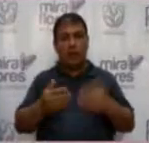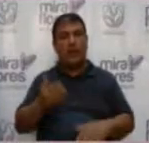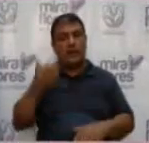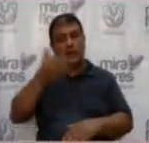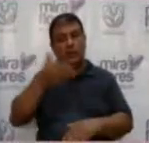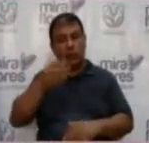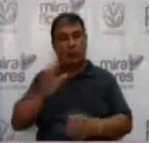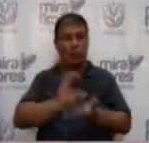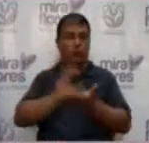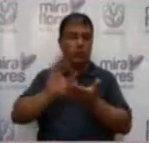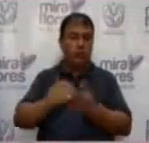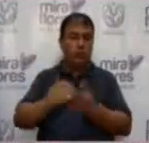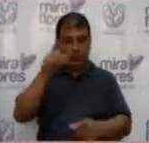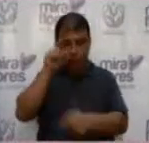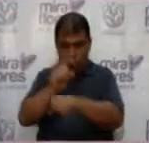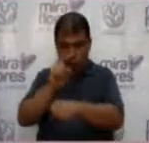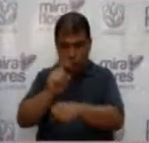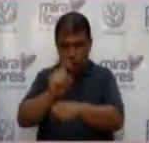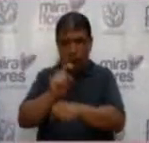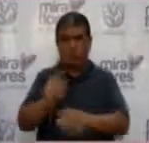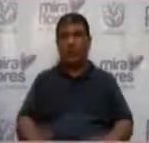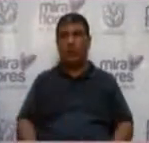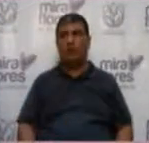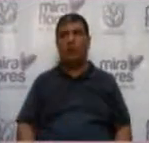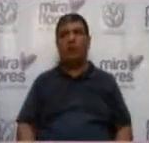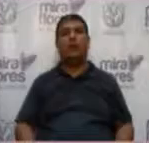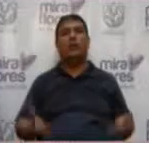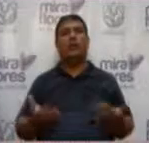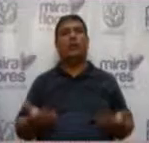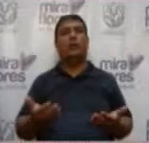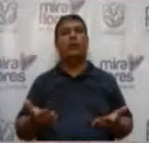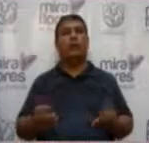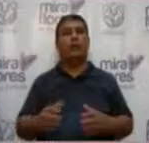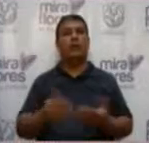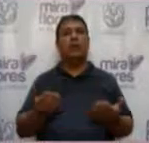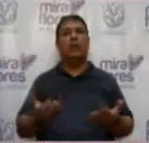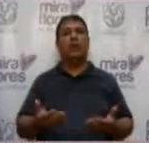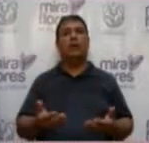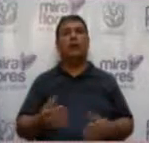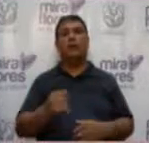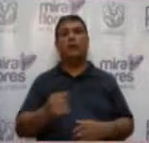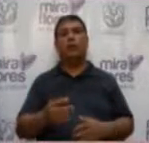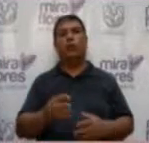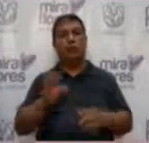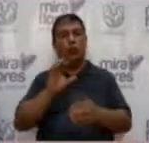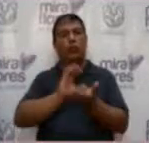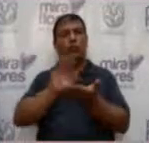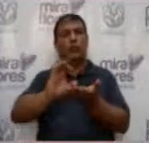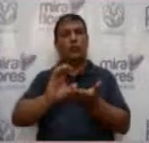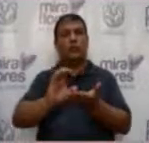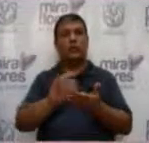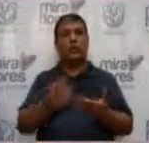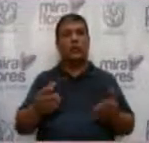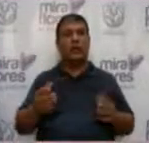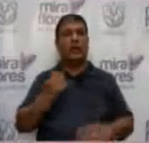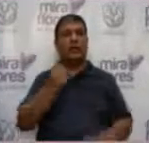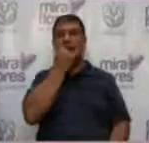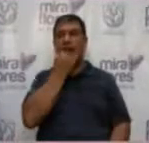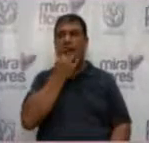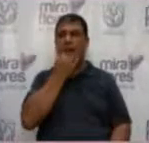a un curso de capacitación a través de Onward International. Este es un curso de capacitación en